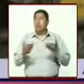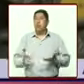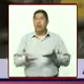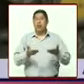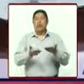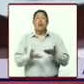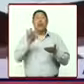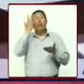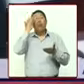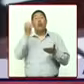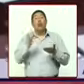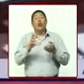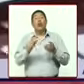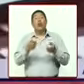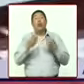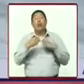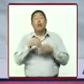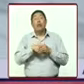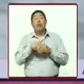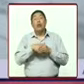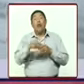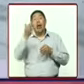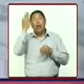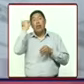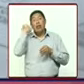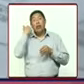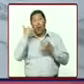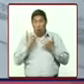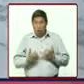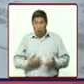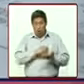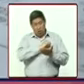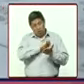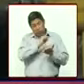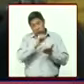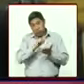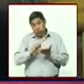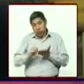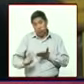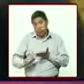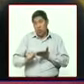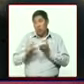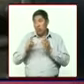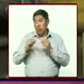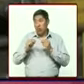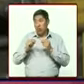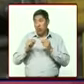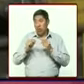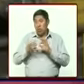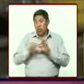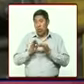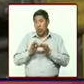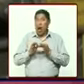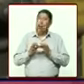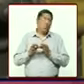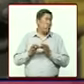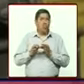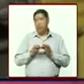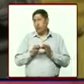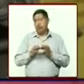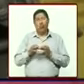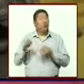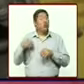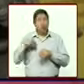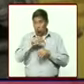sus excusas. Hoy presentan el formulario, presentan todos los requisitos, pero no se llevan la respuesta final el día de hoy. No, porque lo que estamos